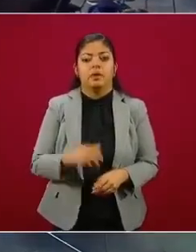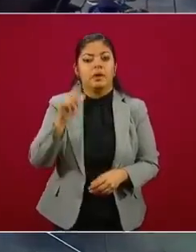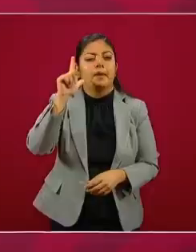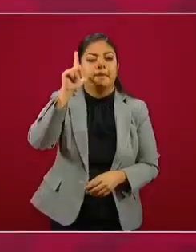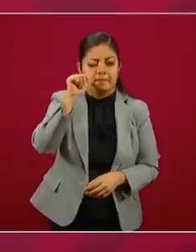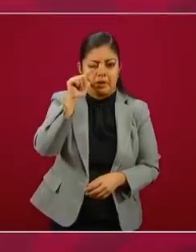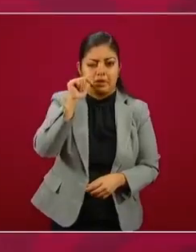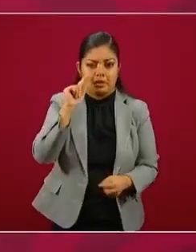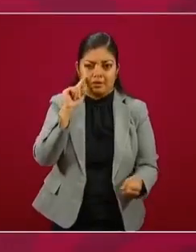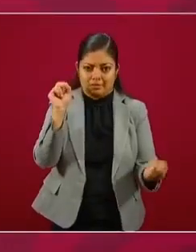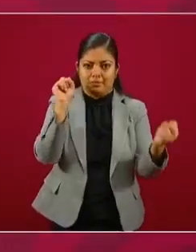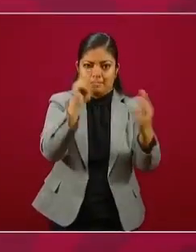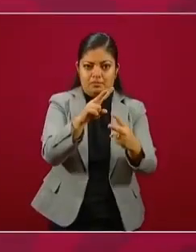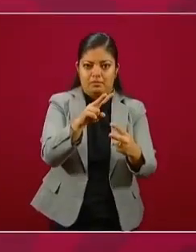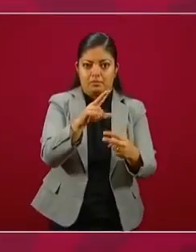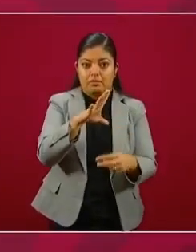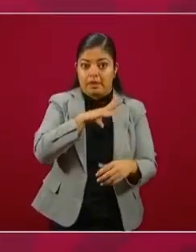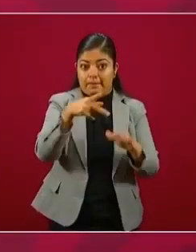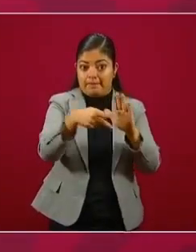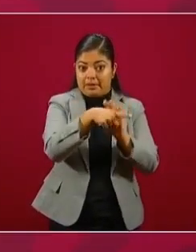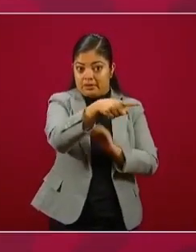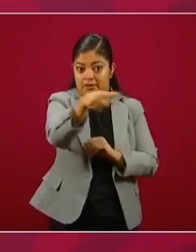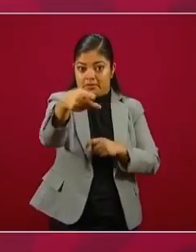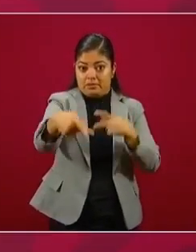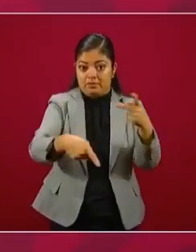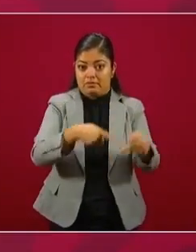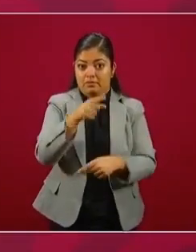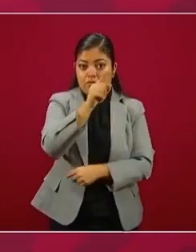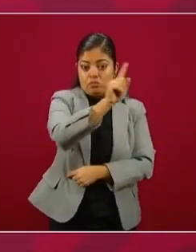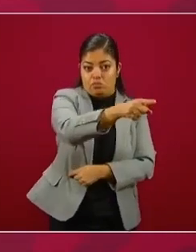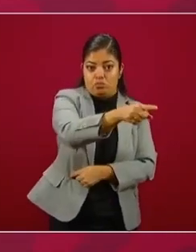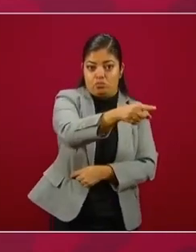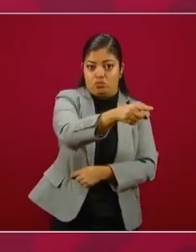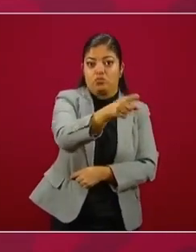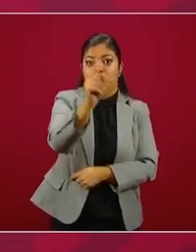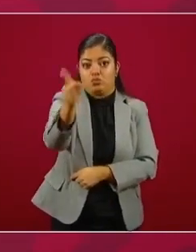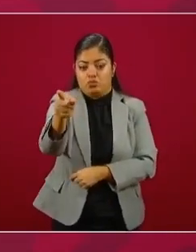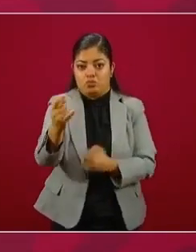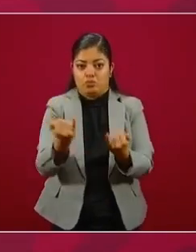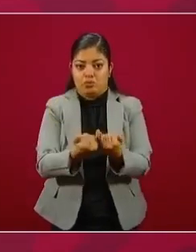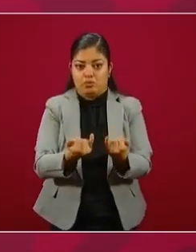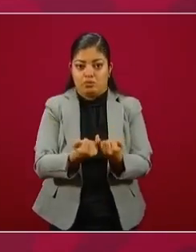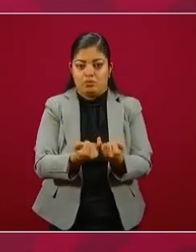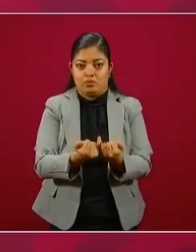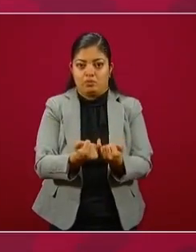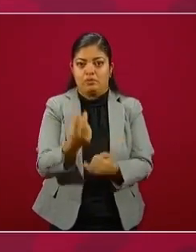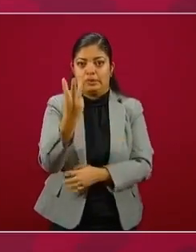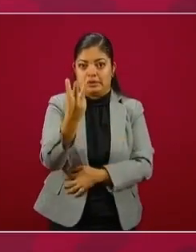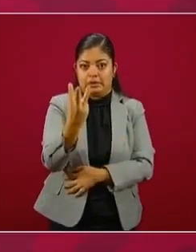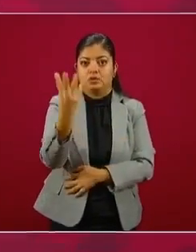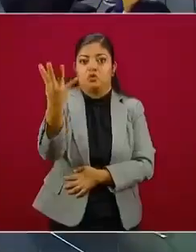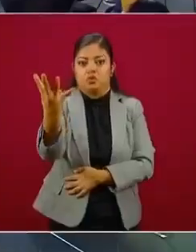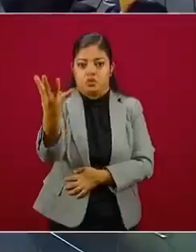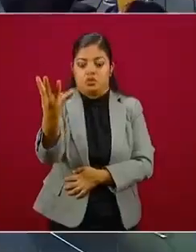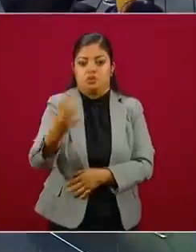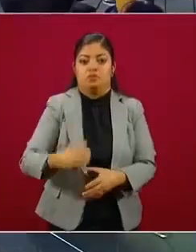Mañana nos vemos. Quedan pendientes. Tú también. 3,